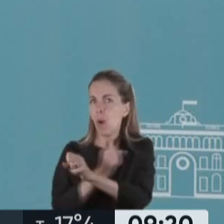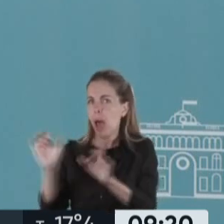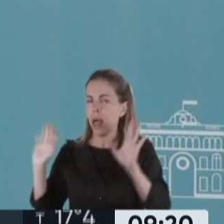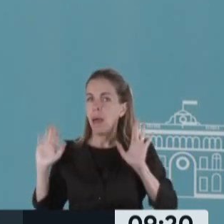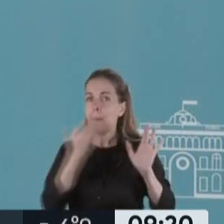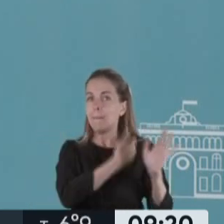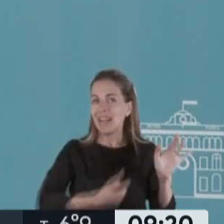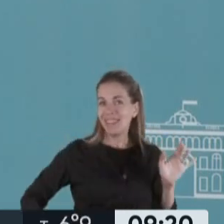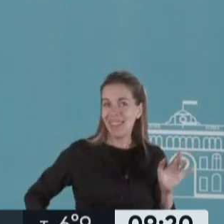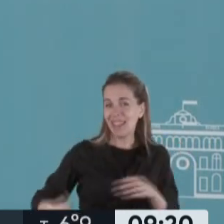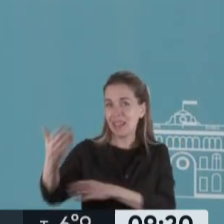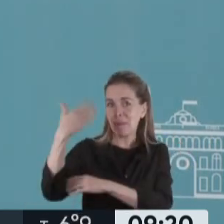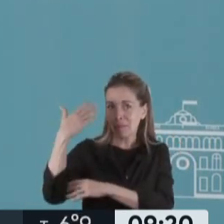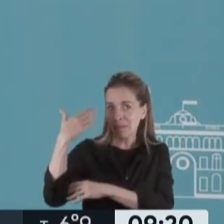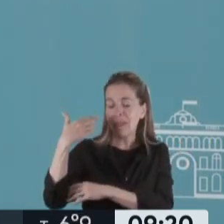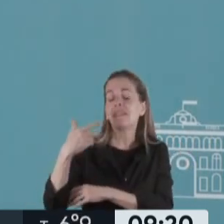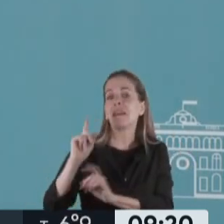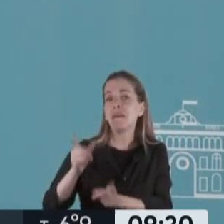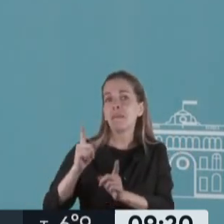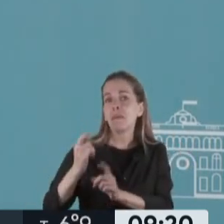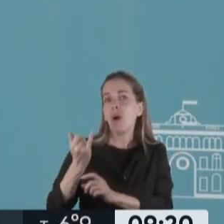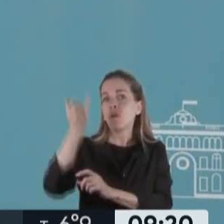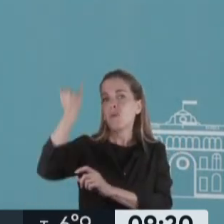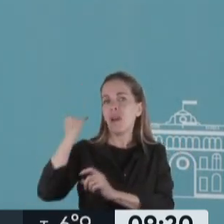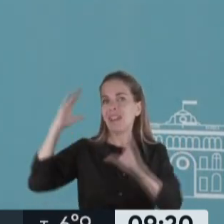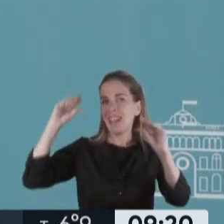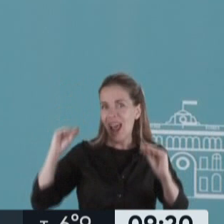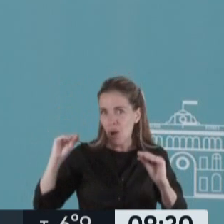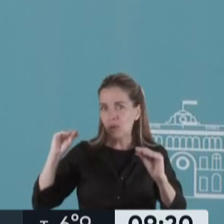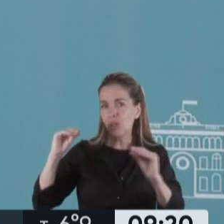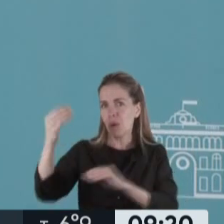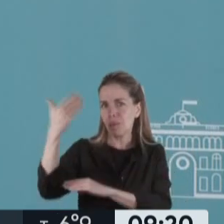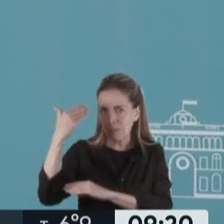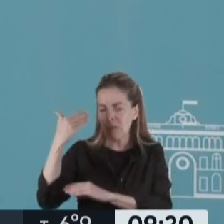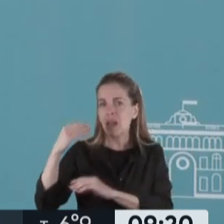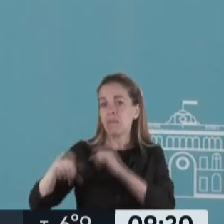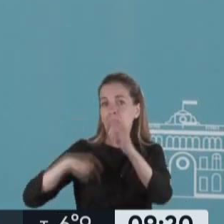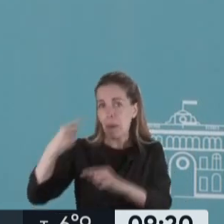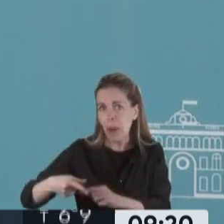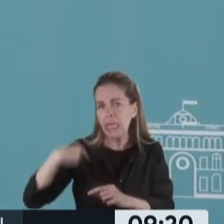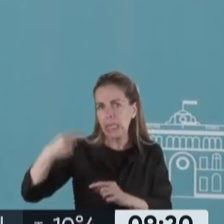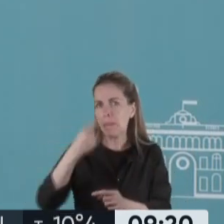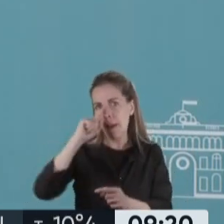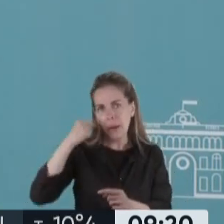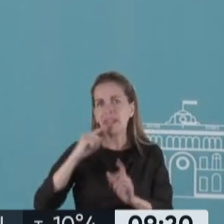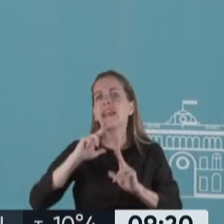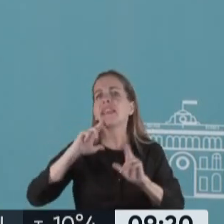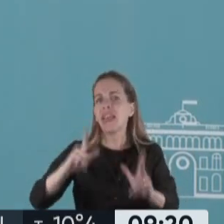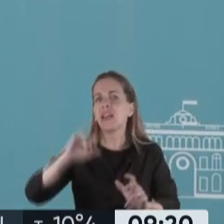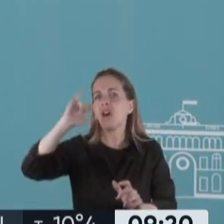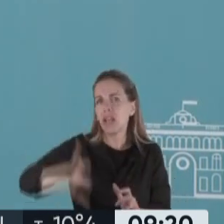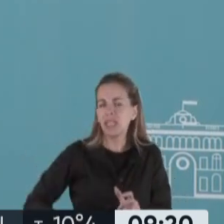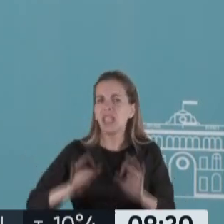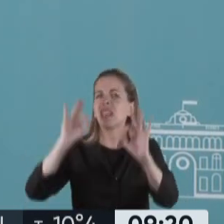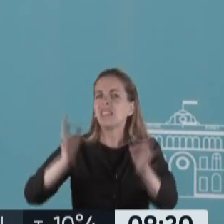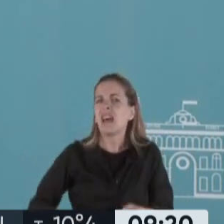dicho desde su discurso la noche del jueves y en sus siguientes apariciones que sí, claramente entendemos que